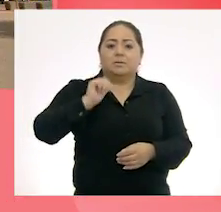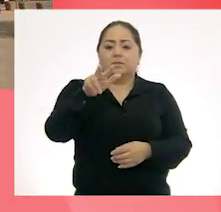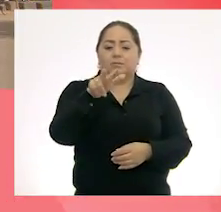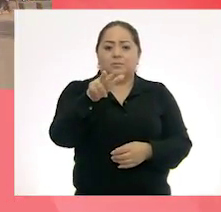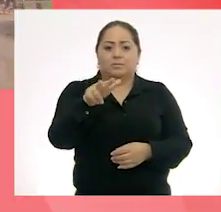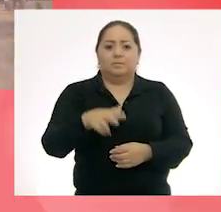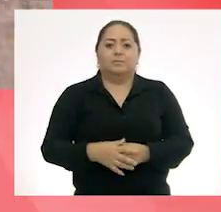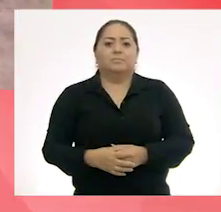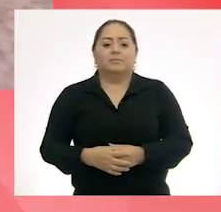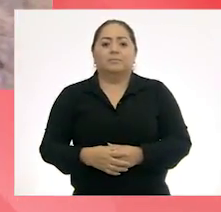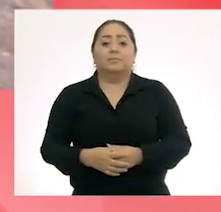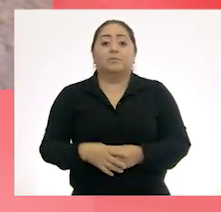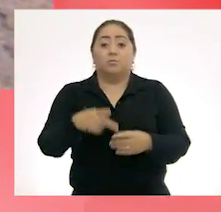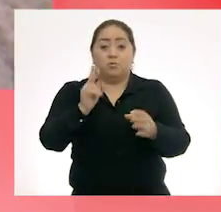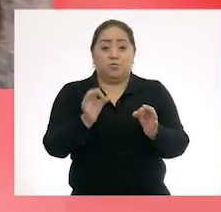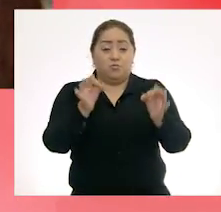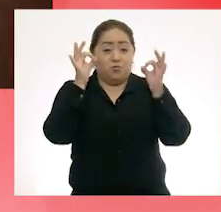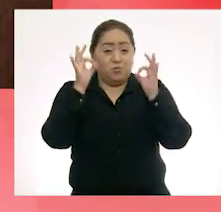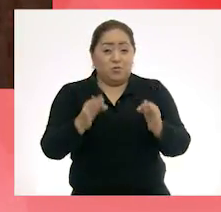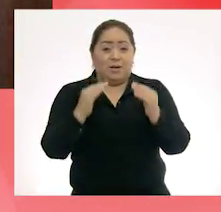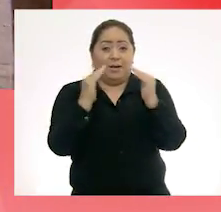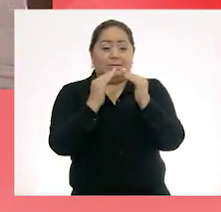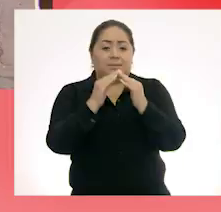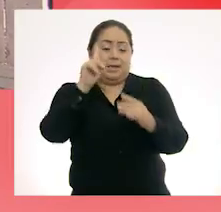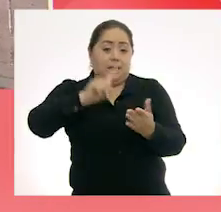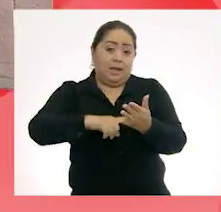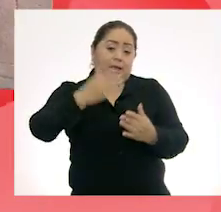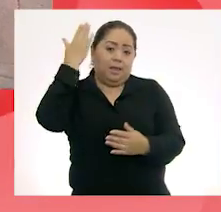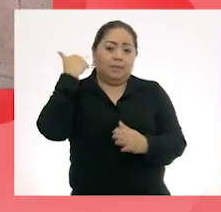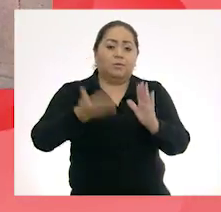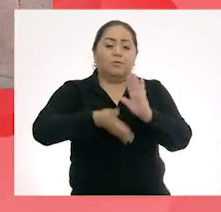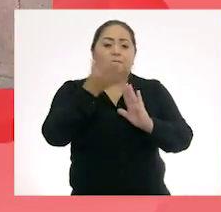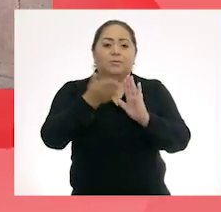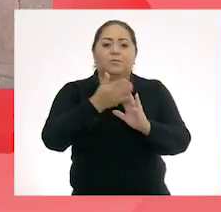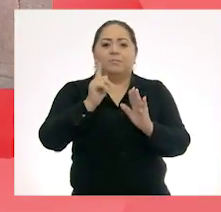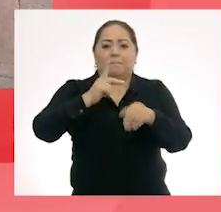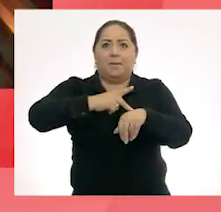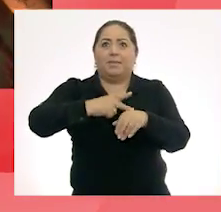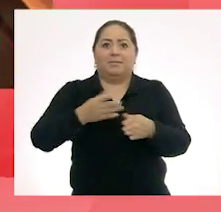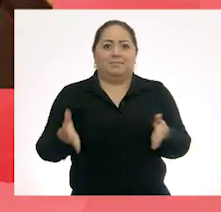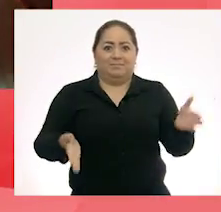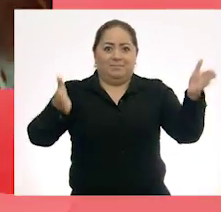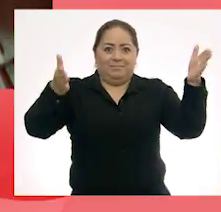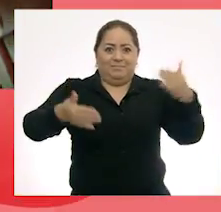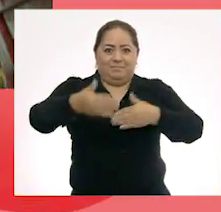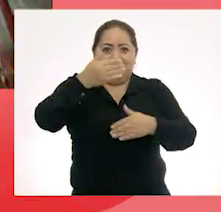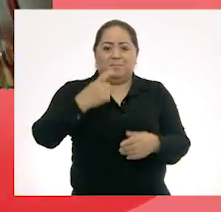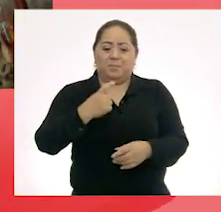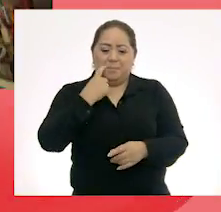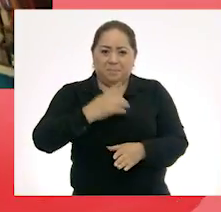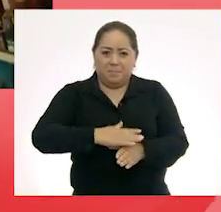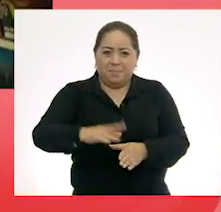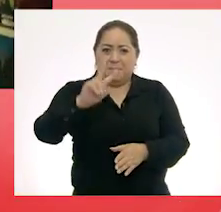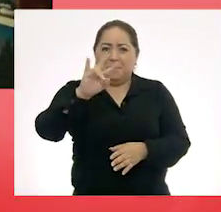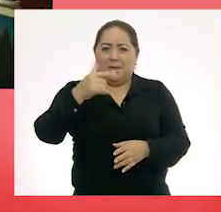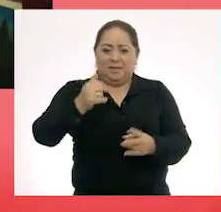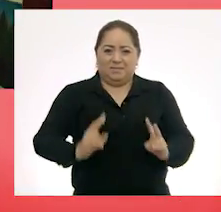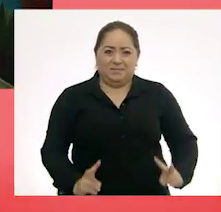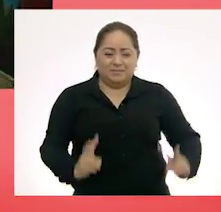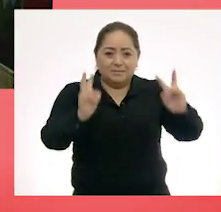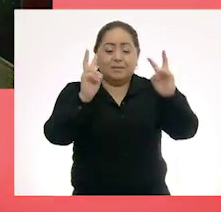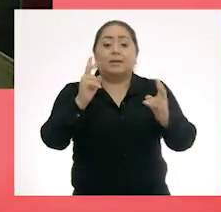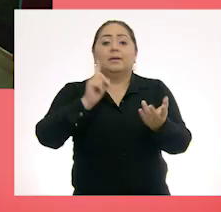XVIII y originalmente fue una casa habitación construida con muros de piedra, entre pisos de vigas y ladrillo